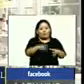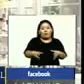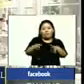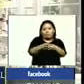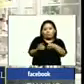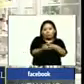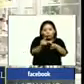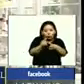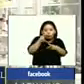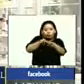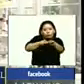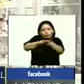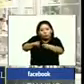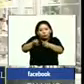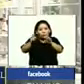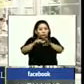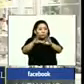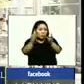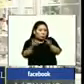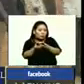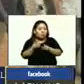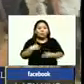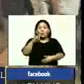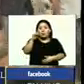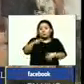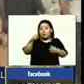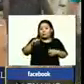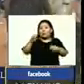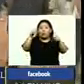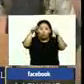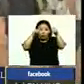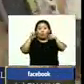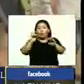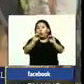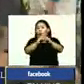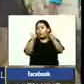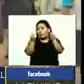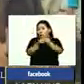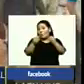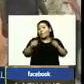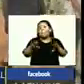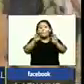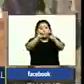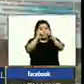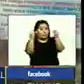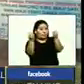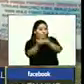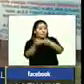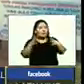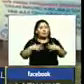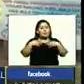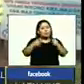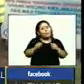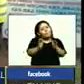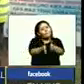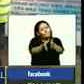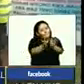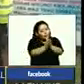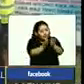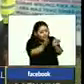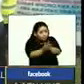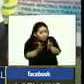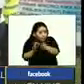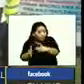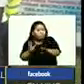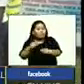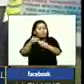Monitoreo de Preparación Global. La Organización Mundial de la Salud y el Banco Mundial pidieron a la Junta que evalúe la preparación global